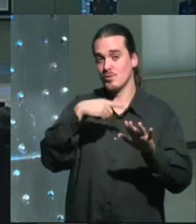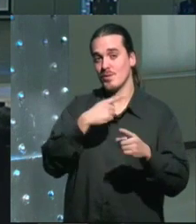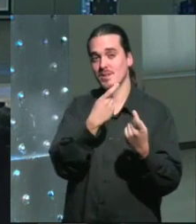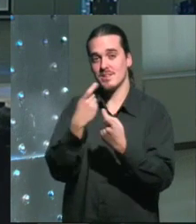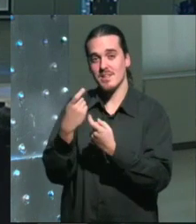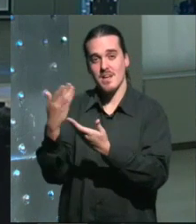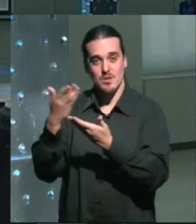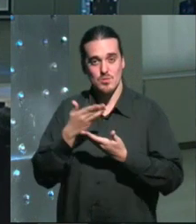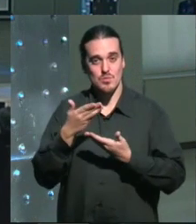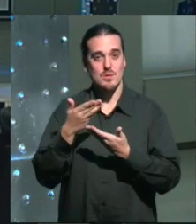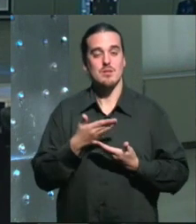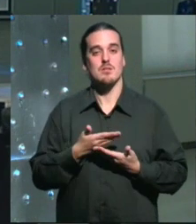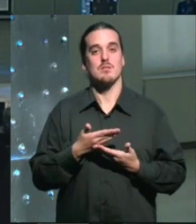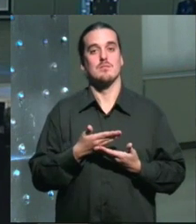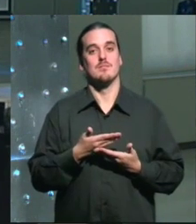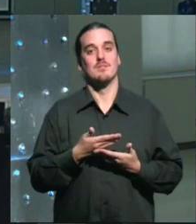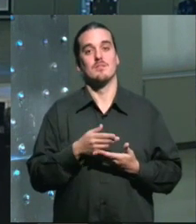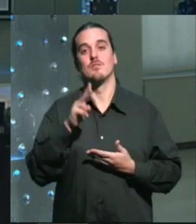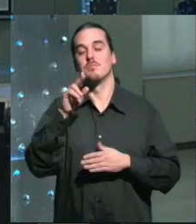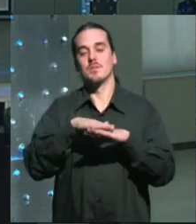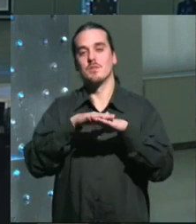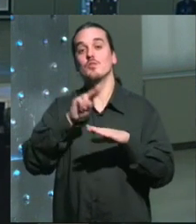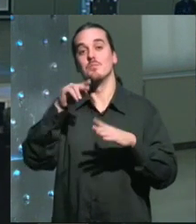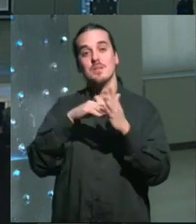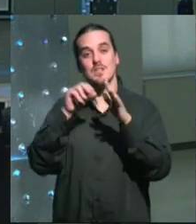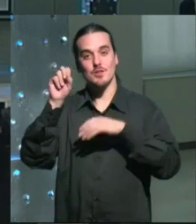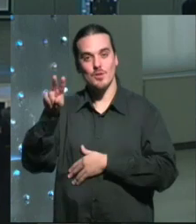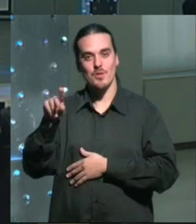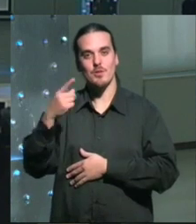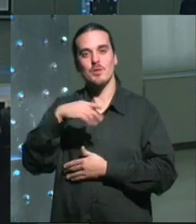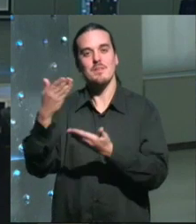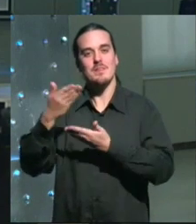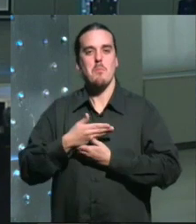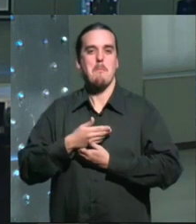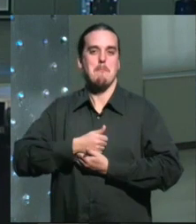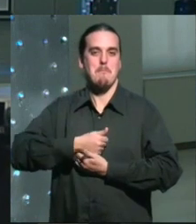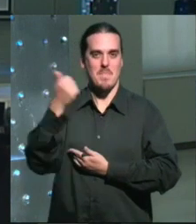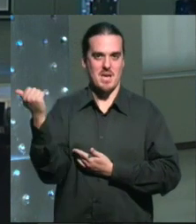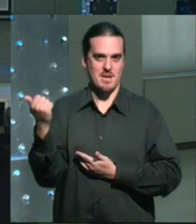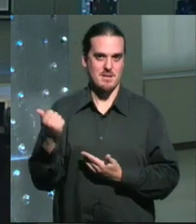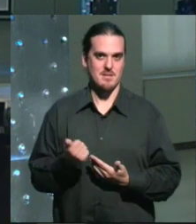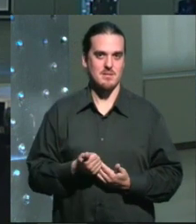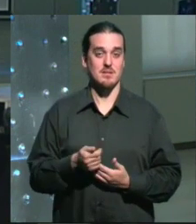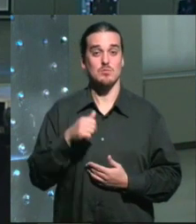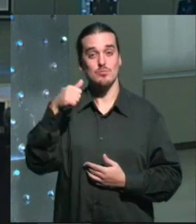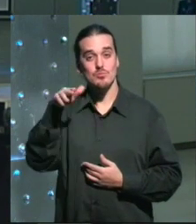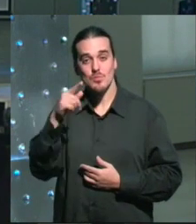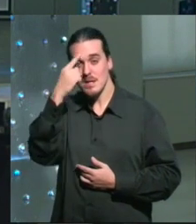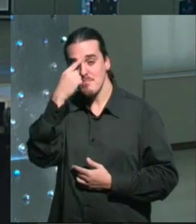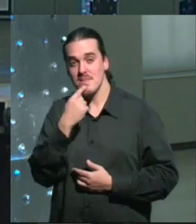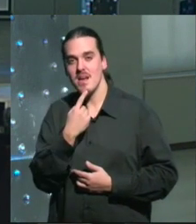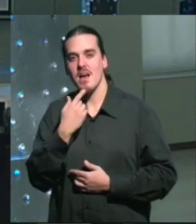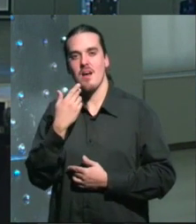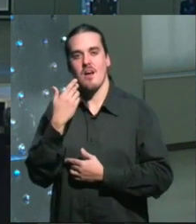el 2012 necesitábamos mucho más que en el 2008. Y creo que incluso su imagen era mucho más potente en